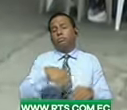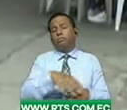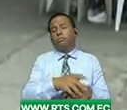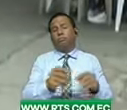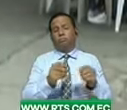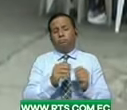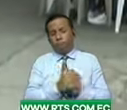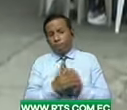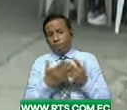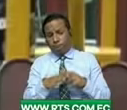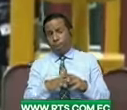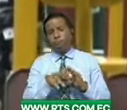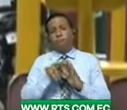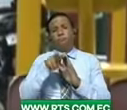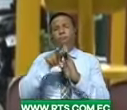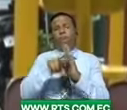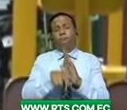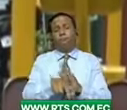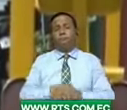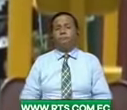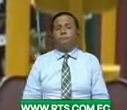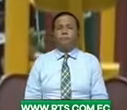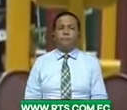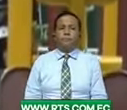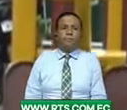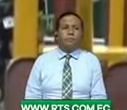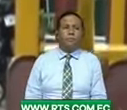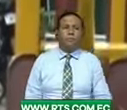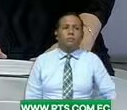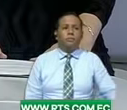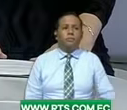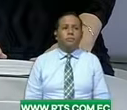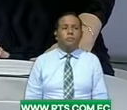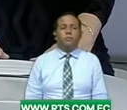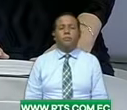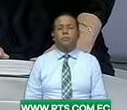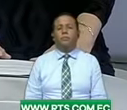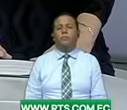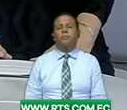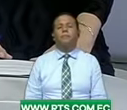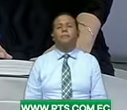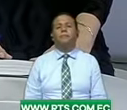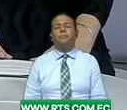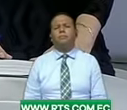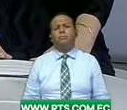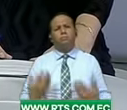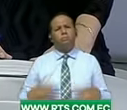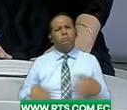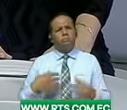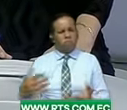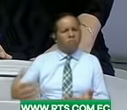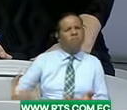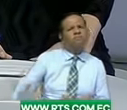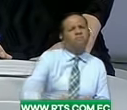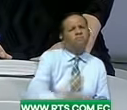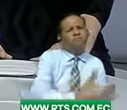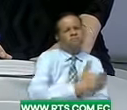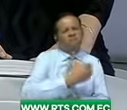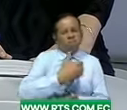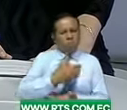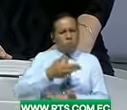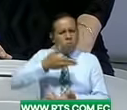para darles el último adiós. Informó Roselena Vázquez. Armamento de alto poder, cientos de municiones,